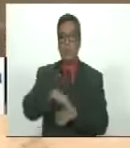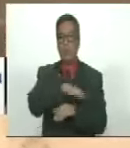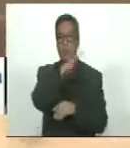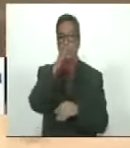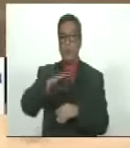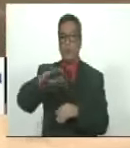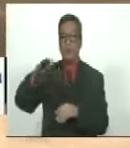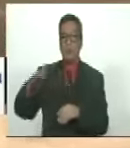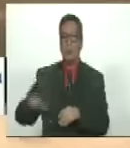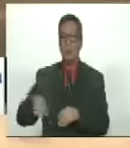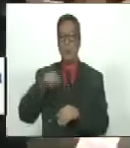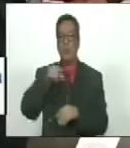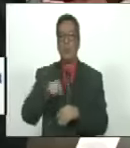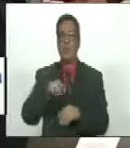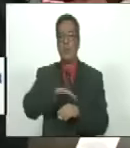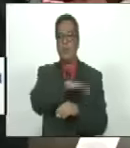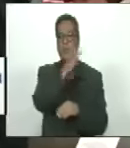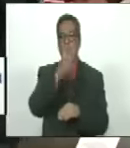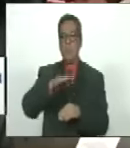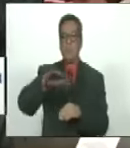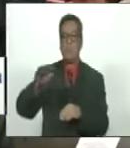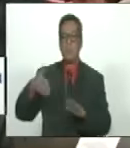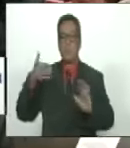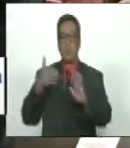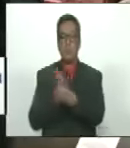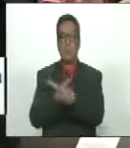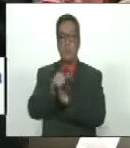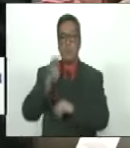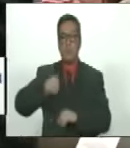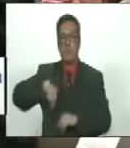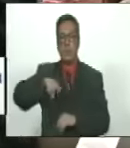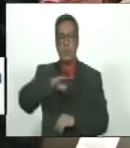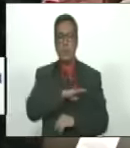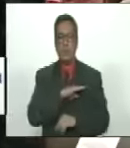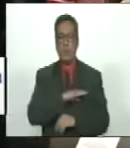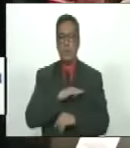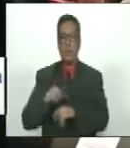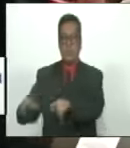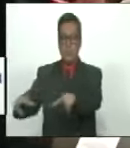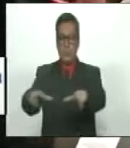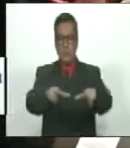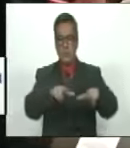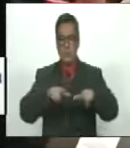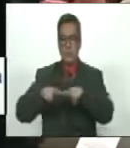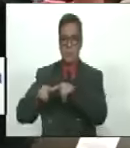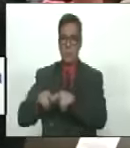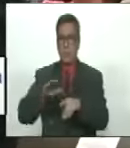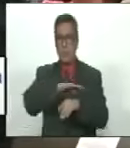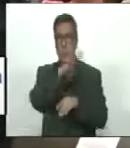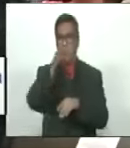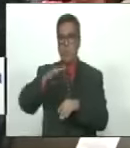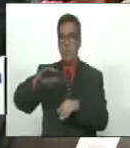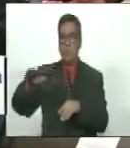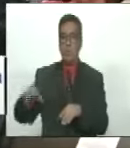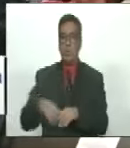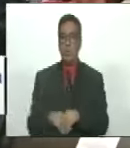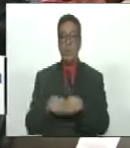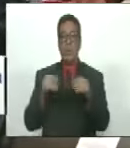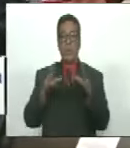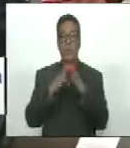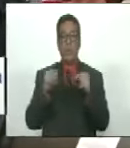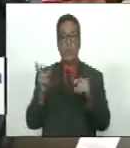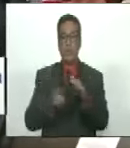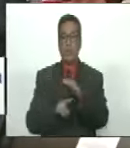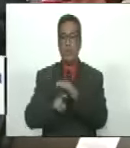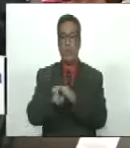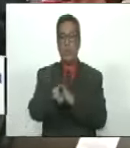mares. Está ahí un mar significante para nosotros en su plataforma marítima y de todos los